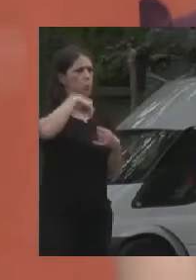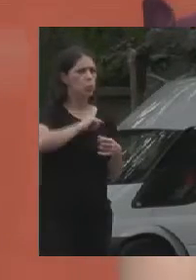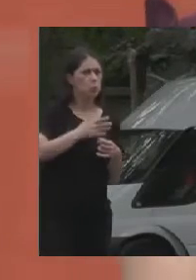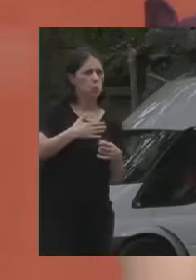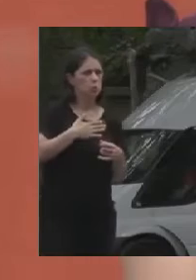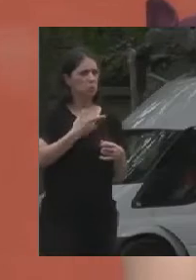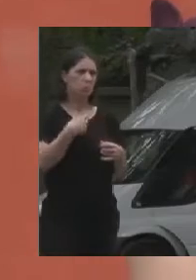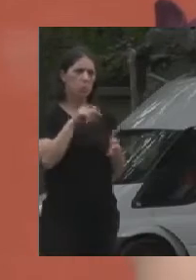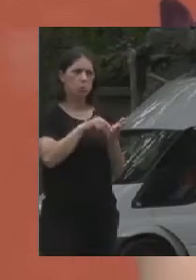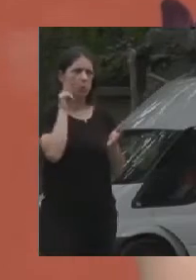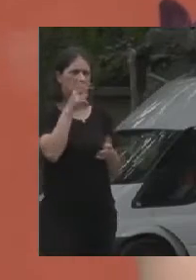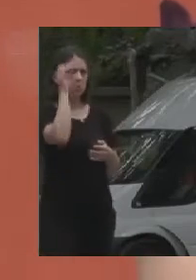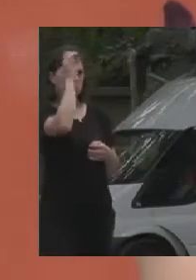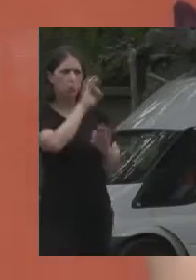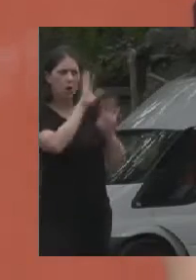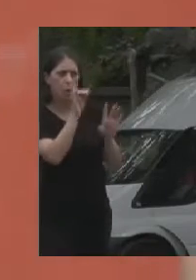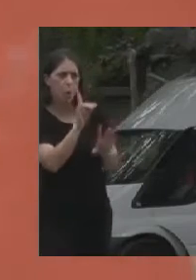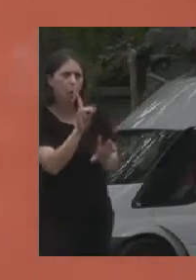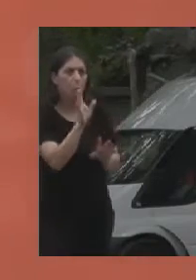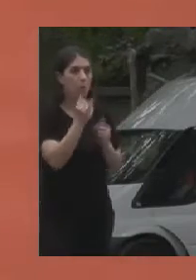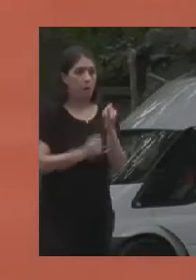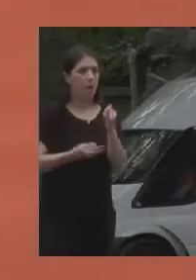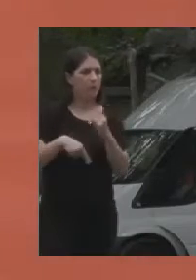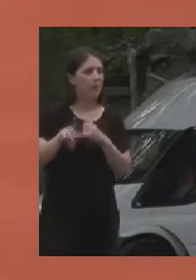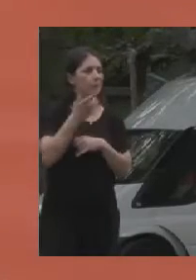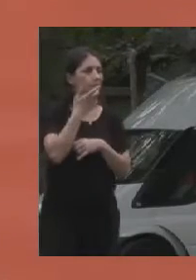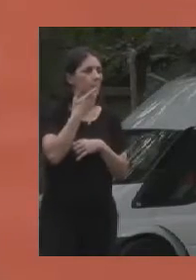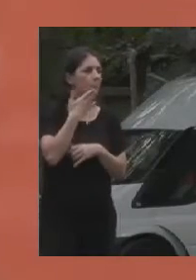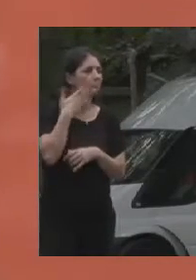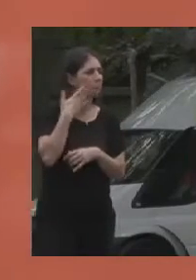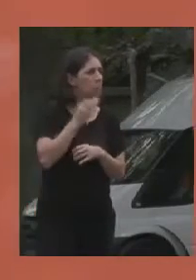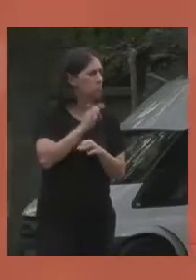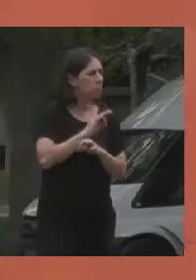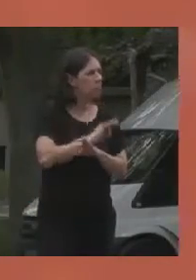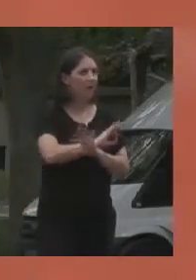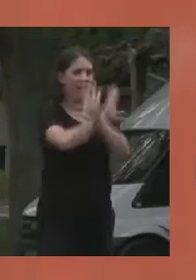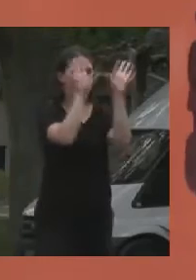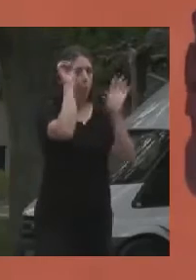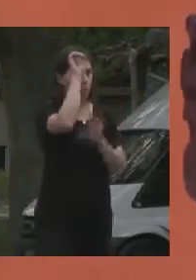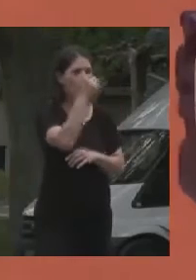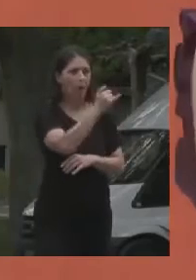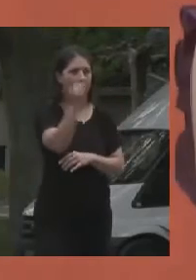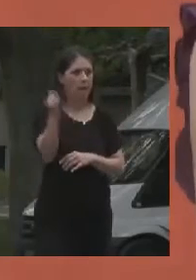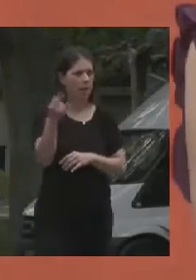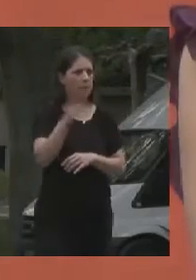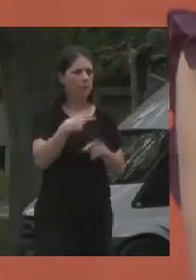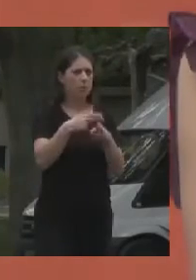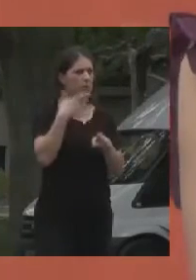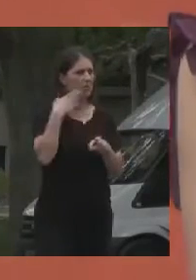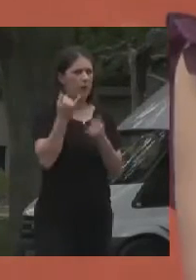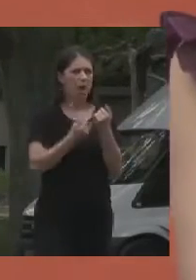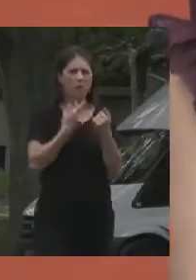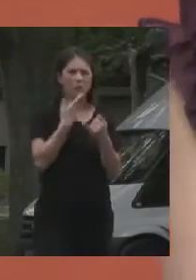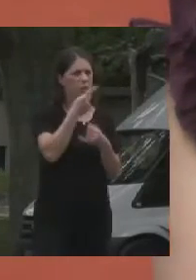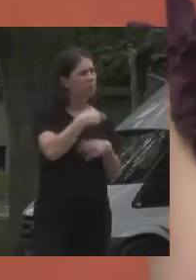nós, pero que ten moi claro a opinión que ten sobre o que é a decencia na política, sobre o que teríamos que facer co que é de